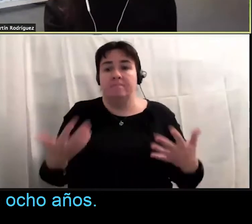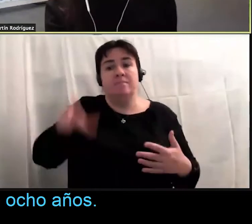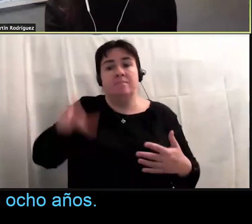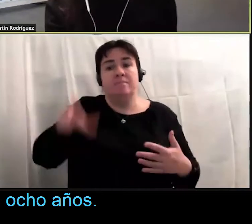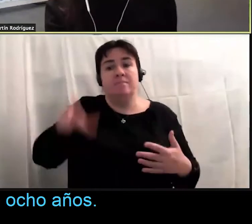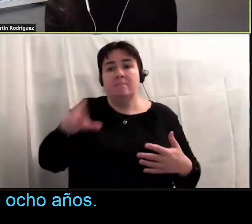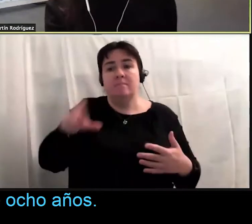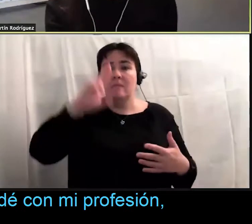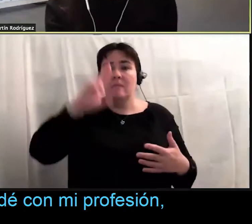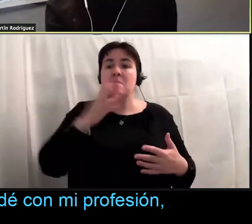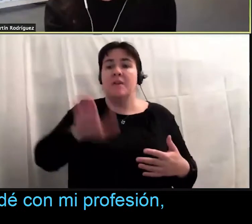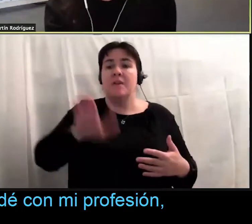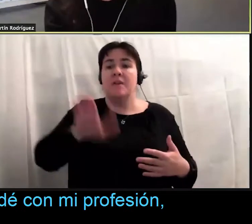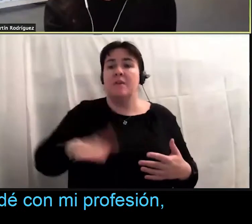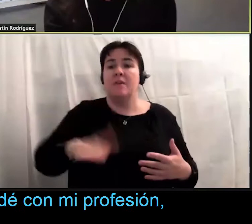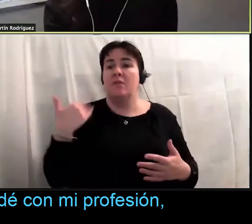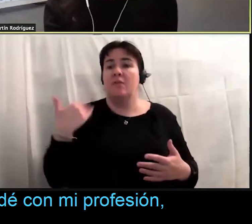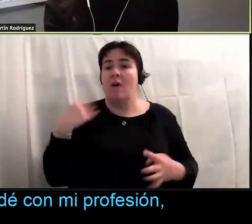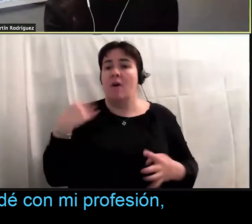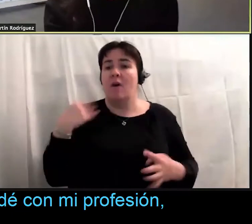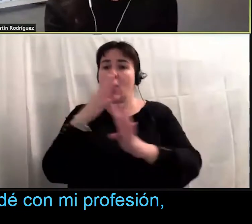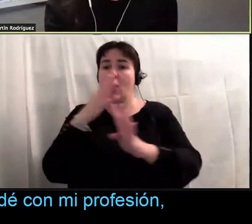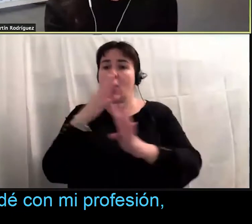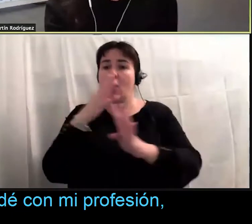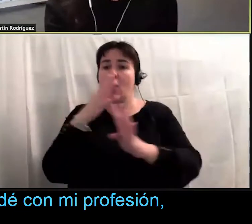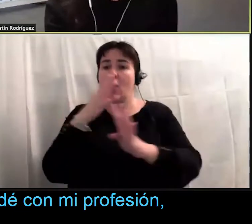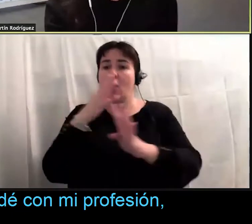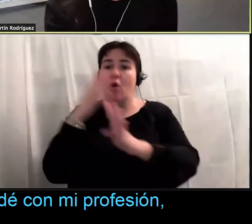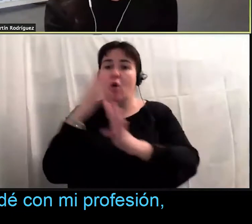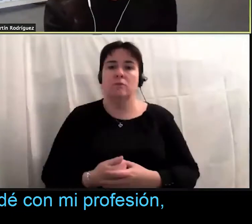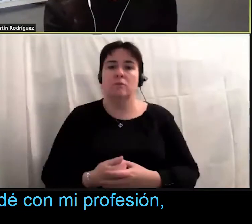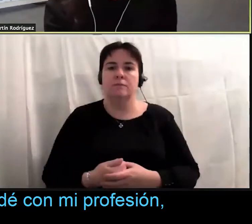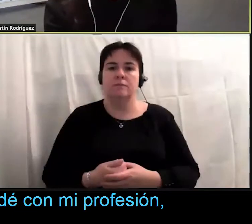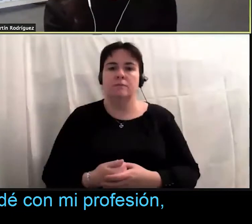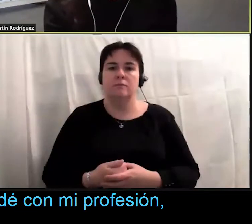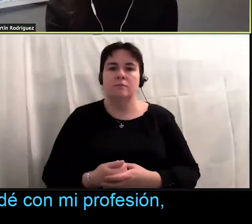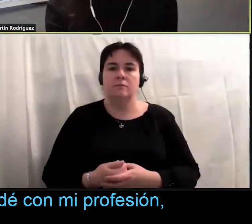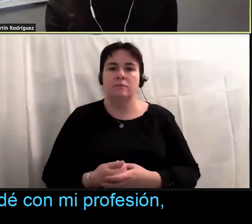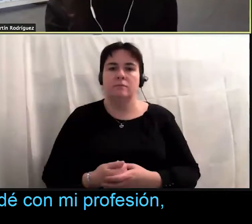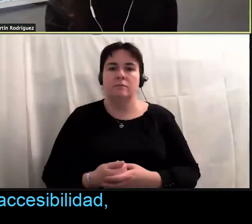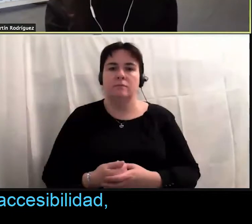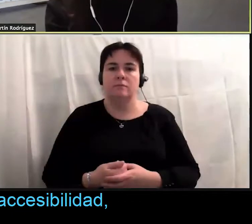ya. Y en ese momento, pues ¿qué pasó? Pues que yo me enfadé con mi profesión, porque yo